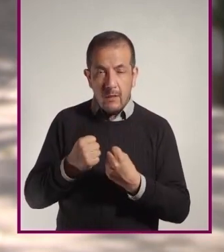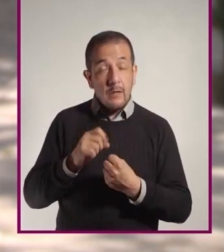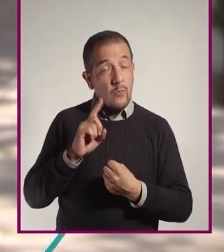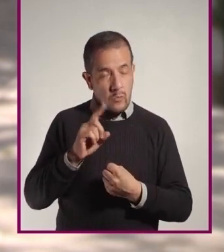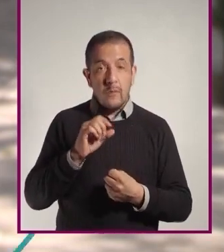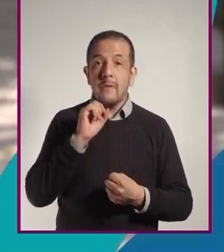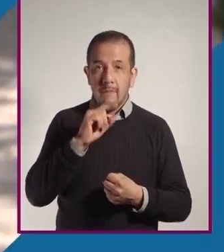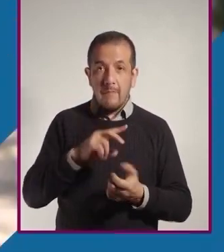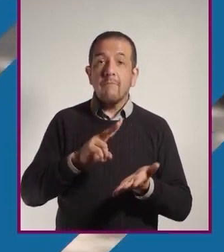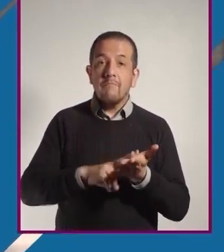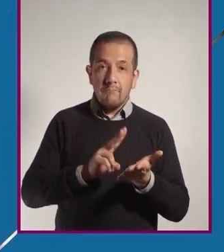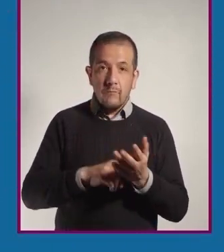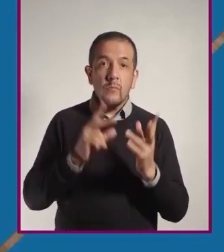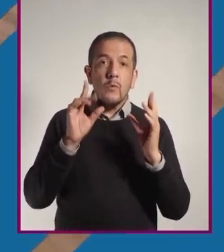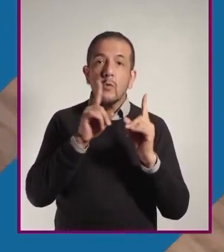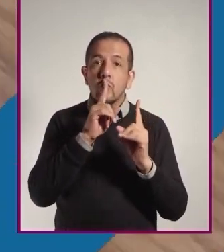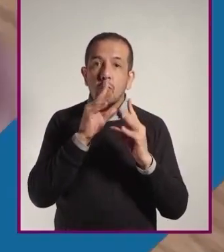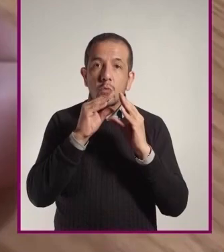silencio.